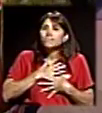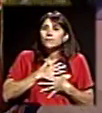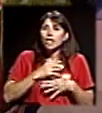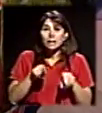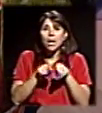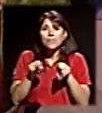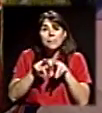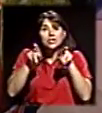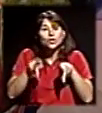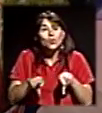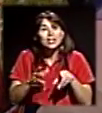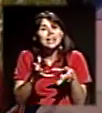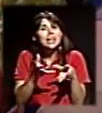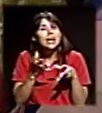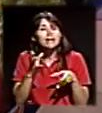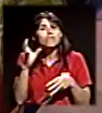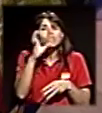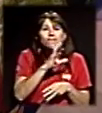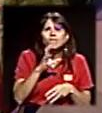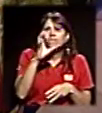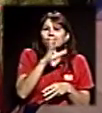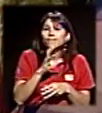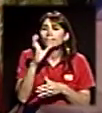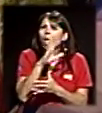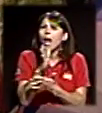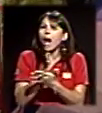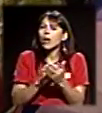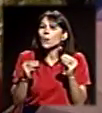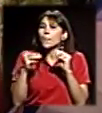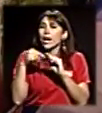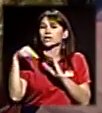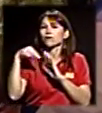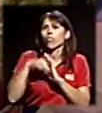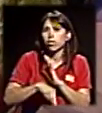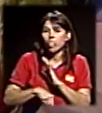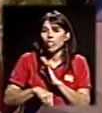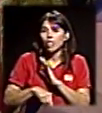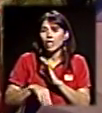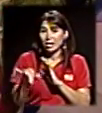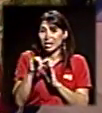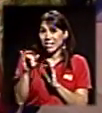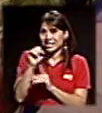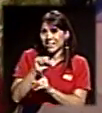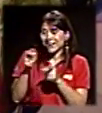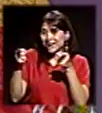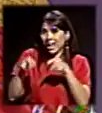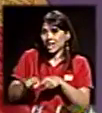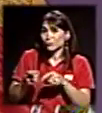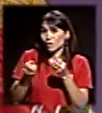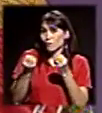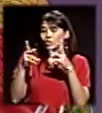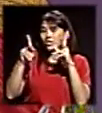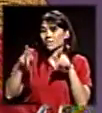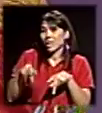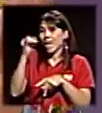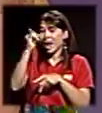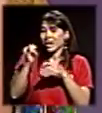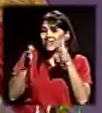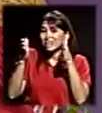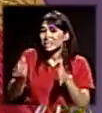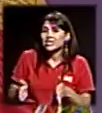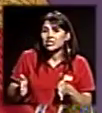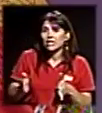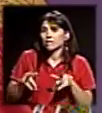siguiendo un camino de una búsqueda de trascender que creo que es el caso como decías de muchos artistas y